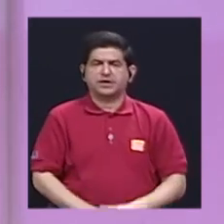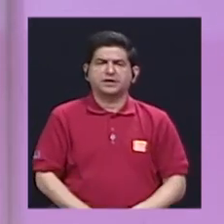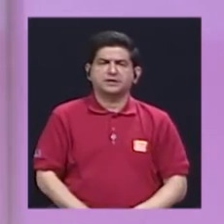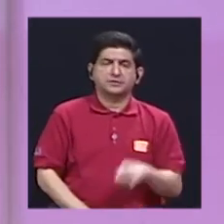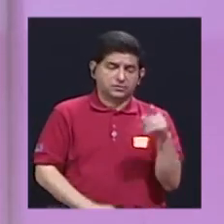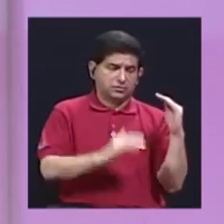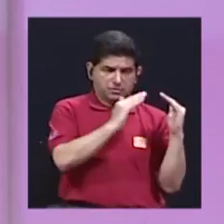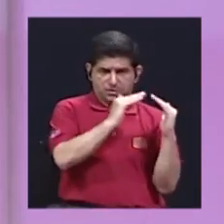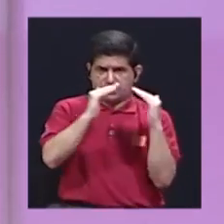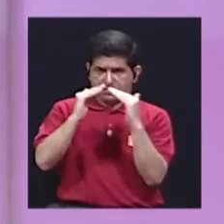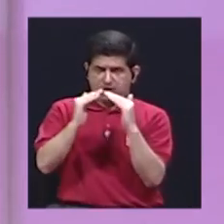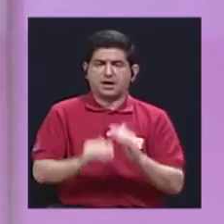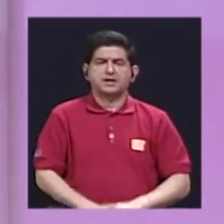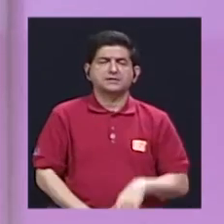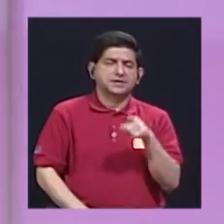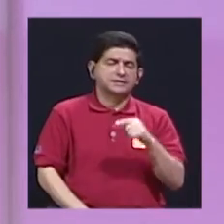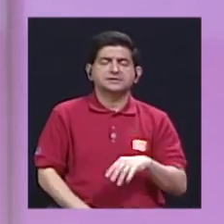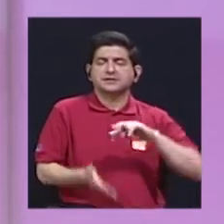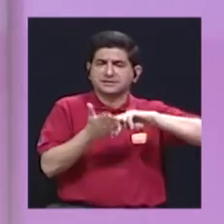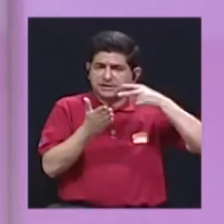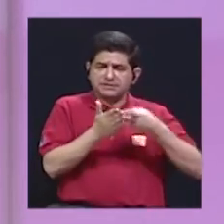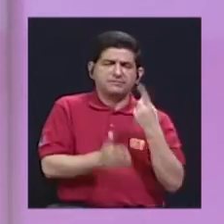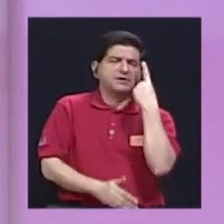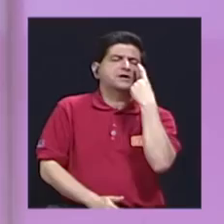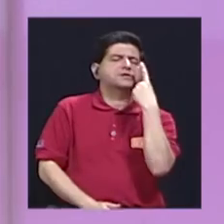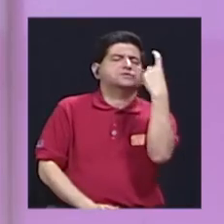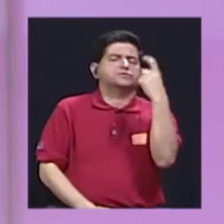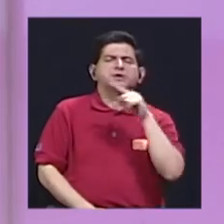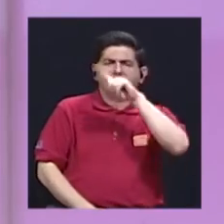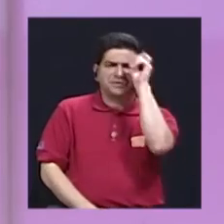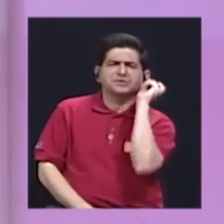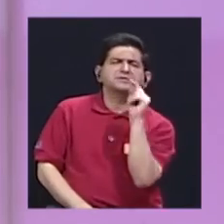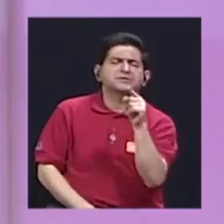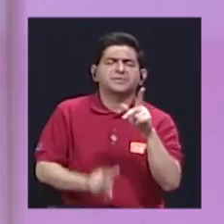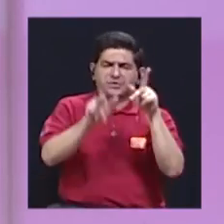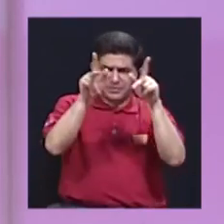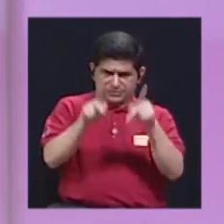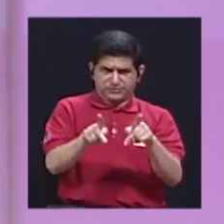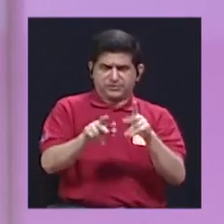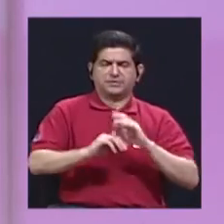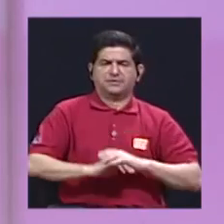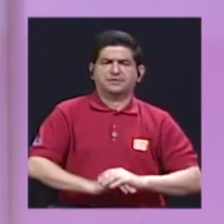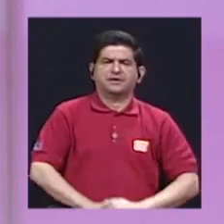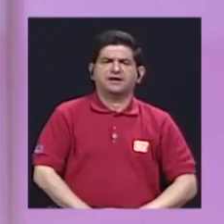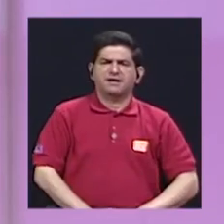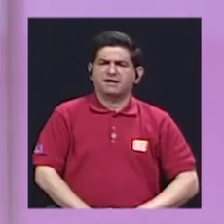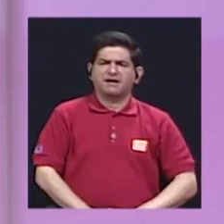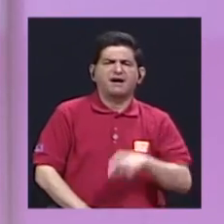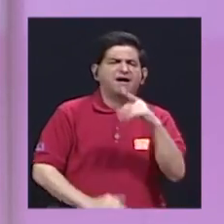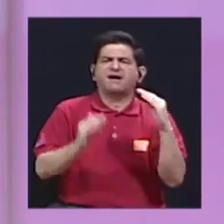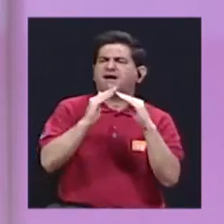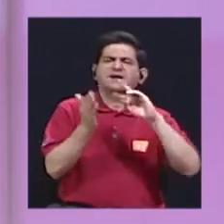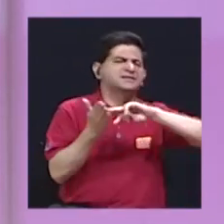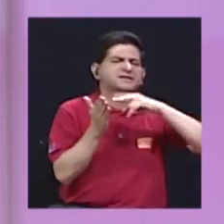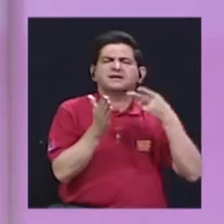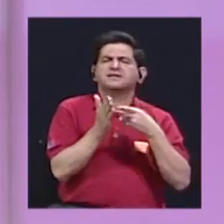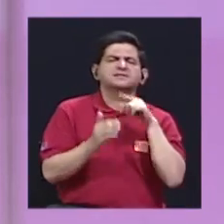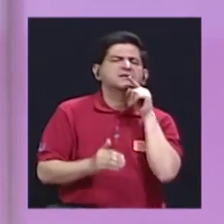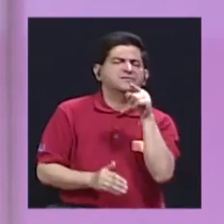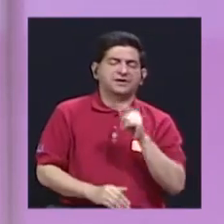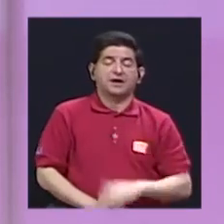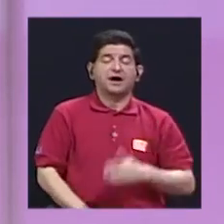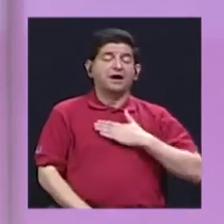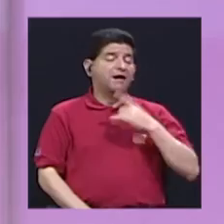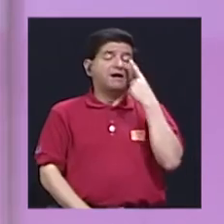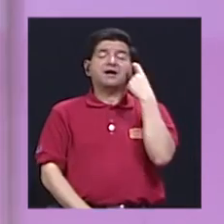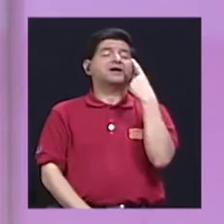habitacional se tejen sueños cuando le preguntas a la gente qué significan la casa para usted es mi